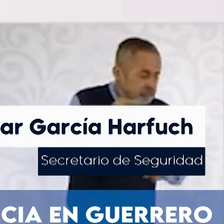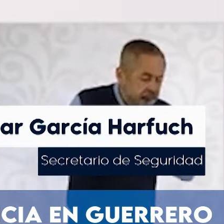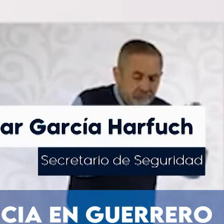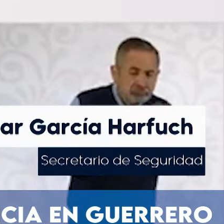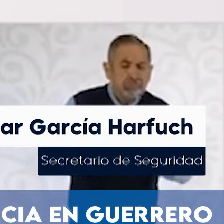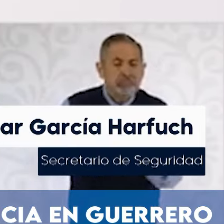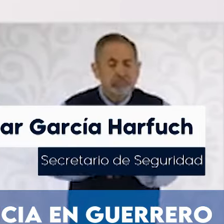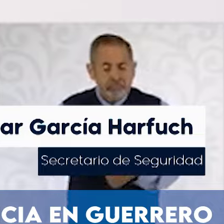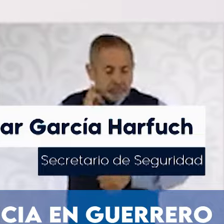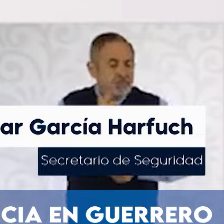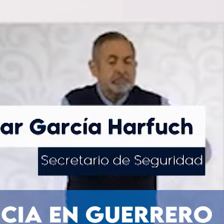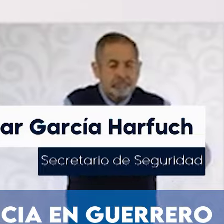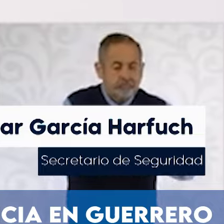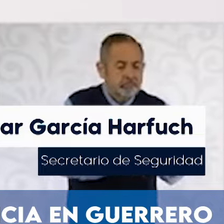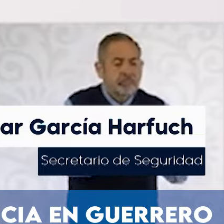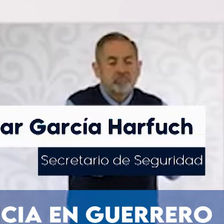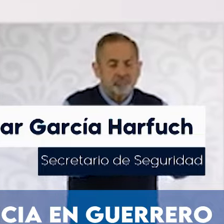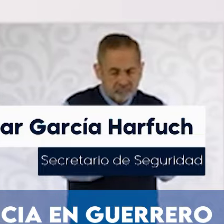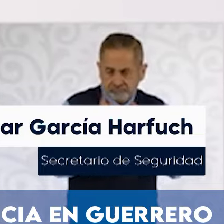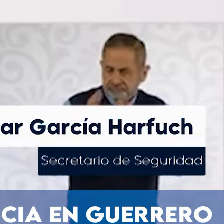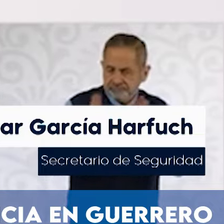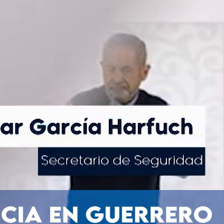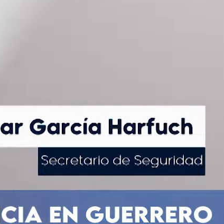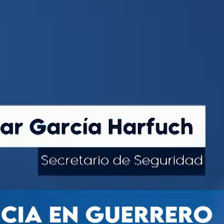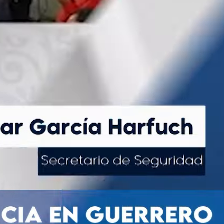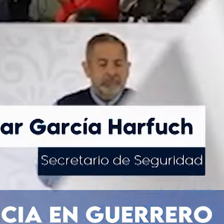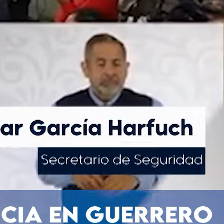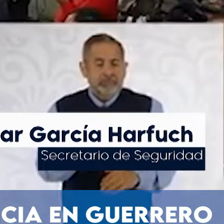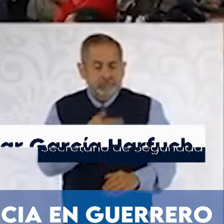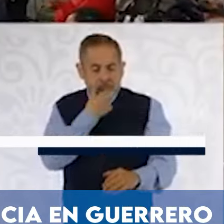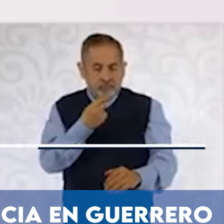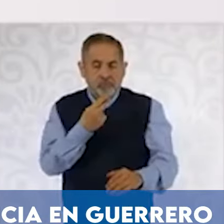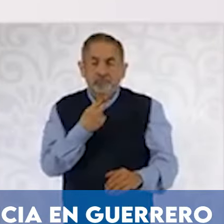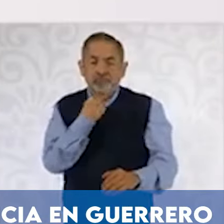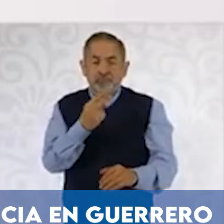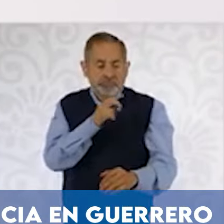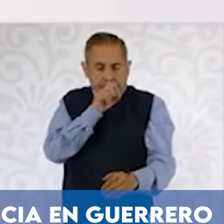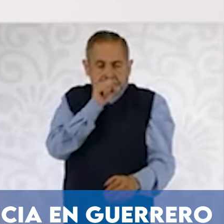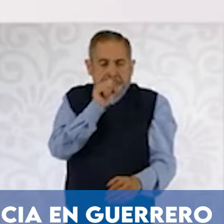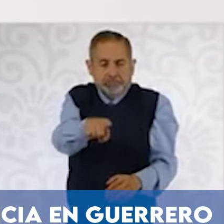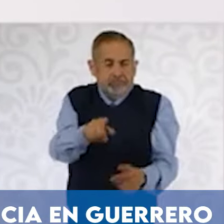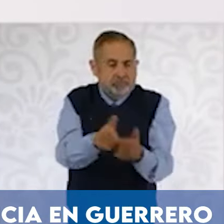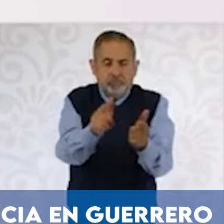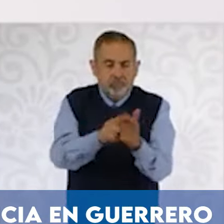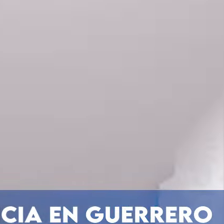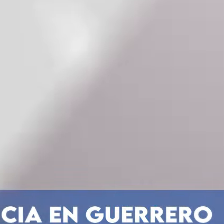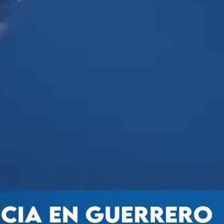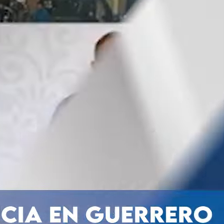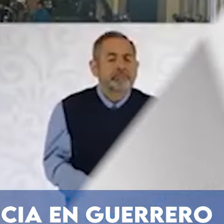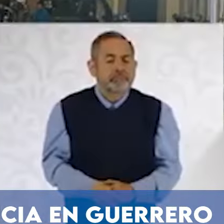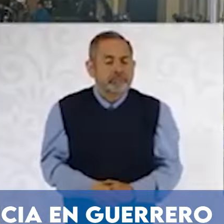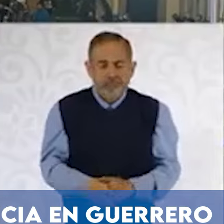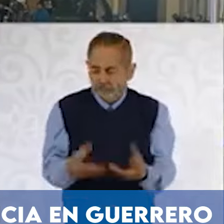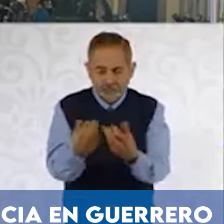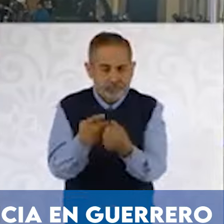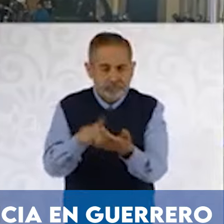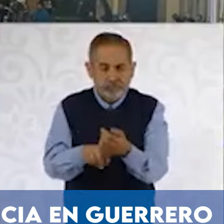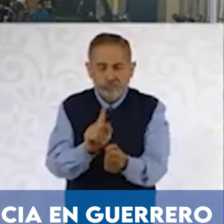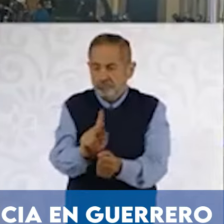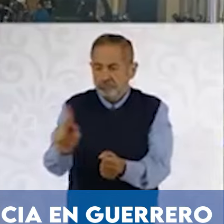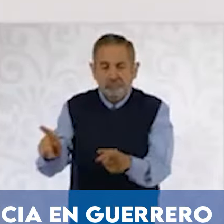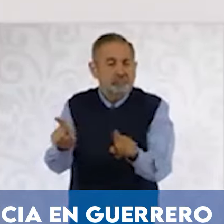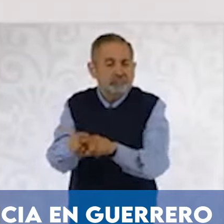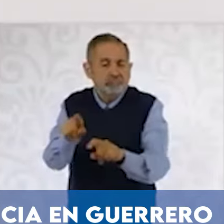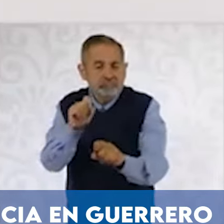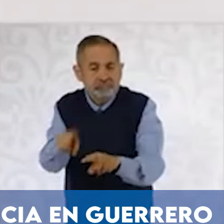identificado el grupo que es y también les vamos a informar más adelante sobre el homicidio del alcalde es el mismo grupo y es la misma investigación están están